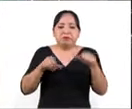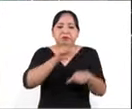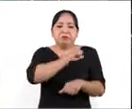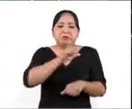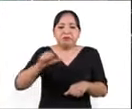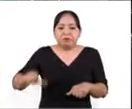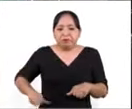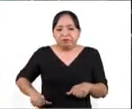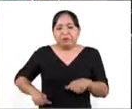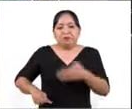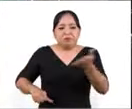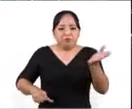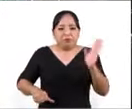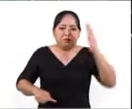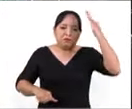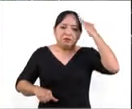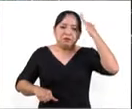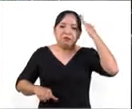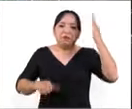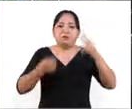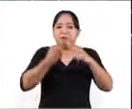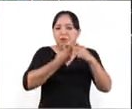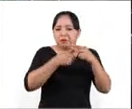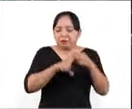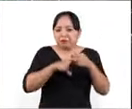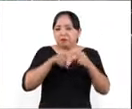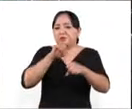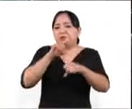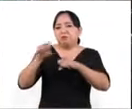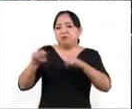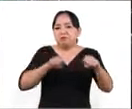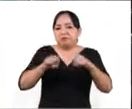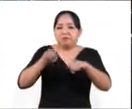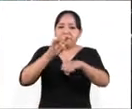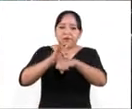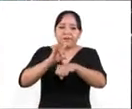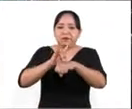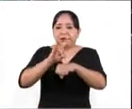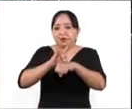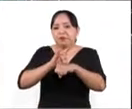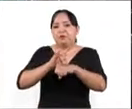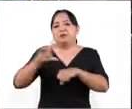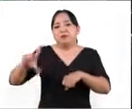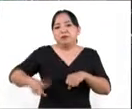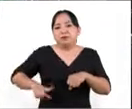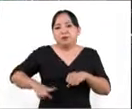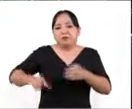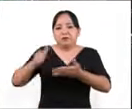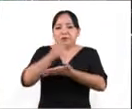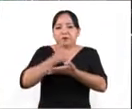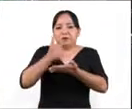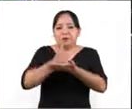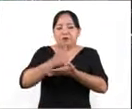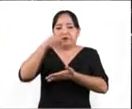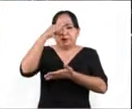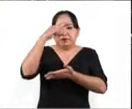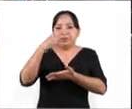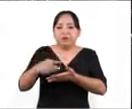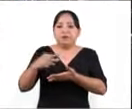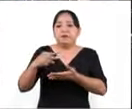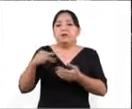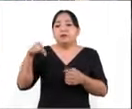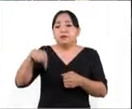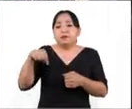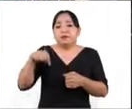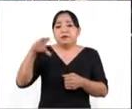alcaldesas y también con la presencia de los servidores públicos del gobierno de la Ciudad de México. Aquí en el C5, todas